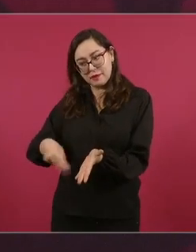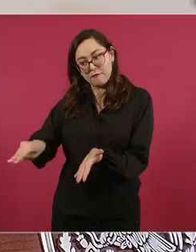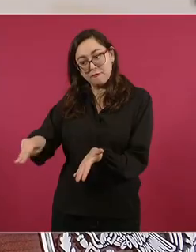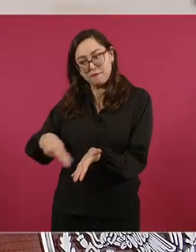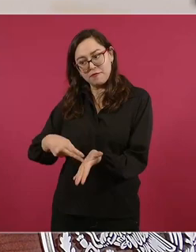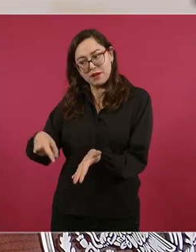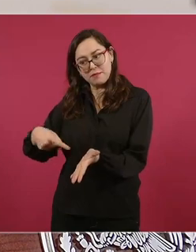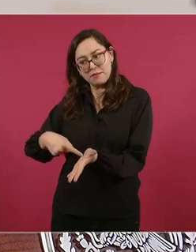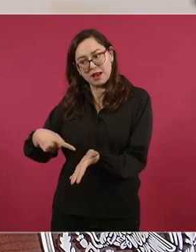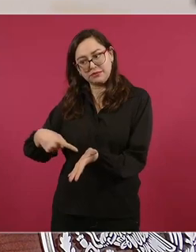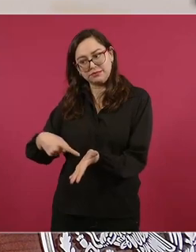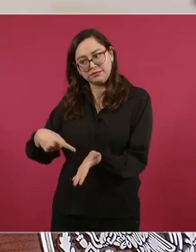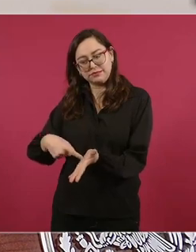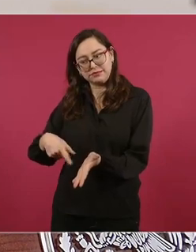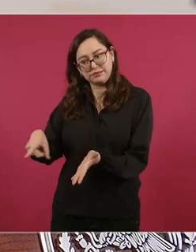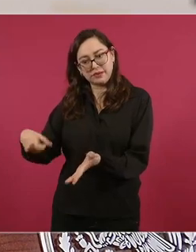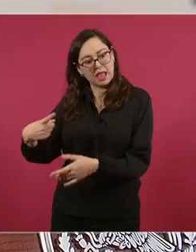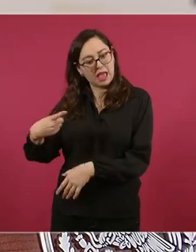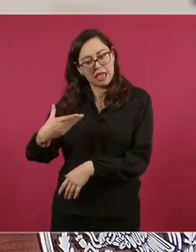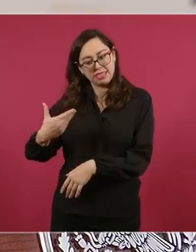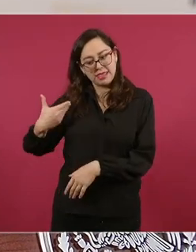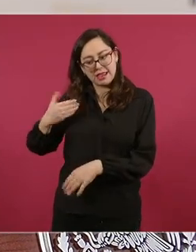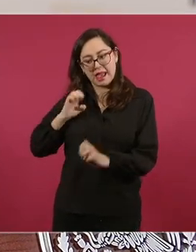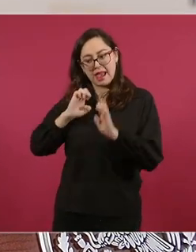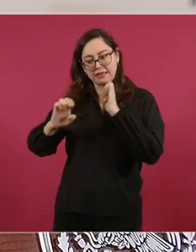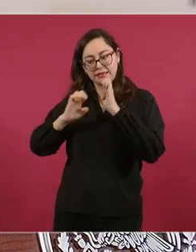negando lo que había dicho,